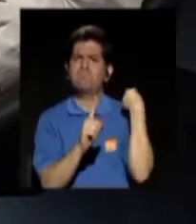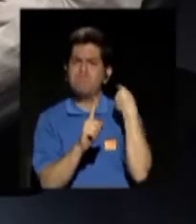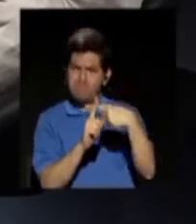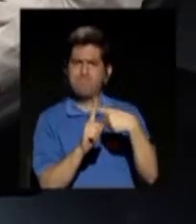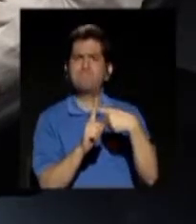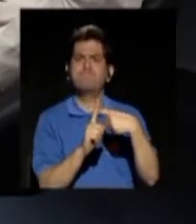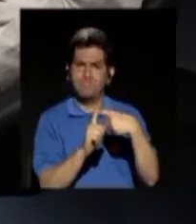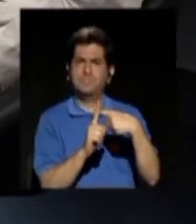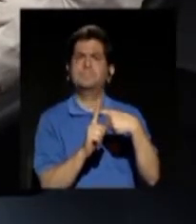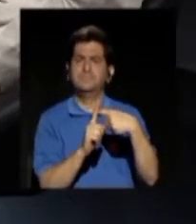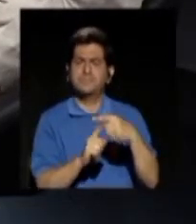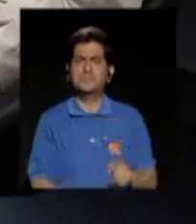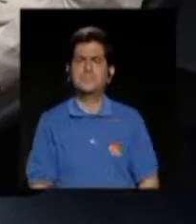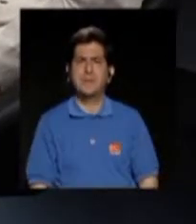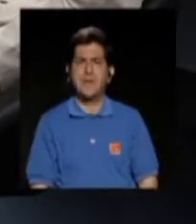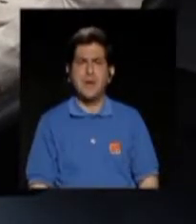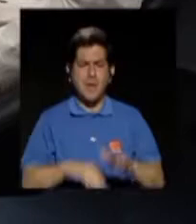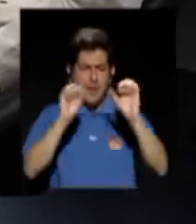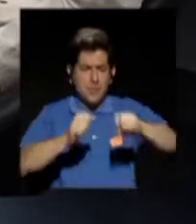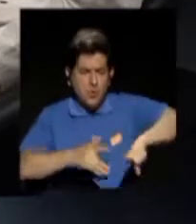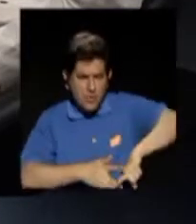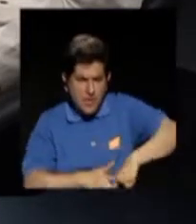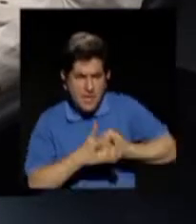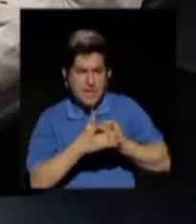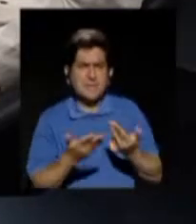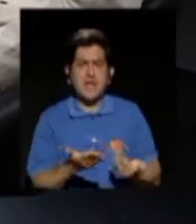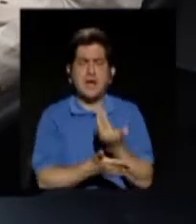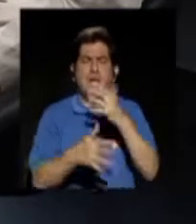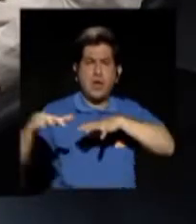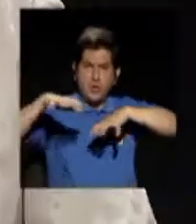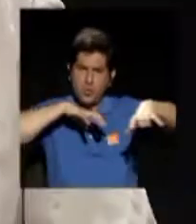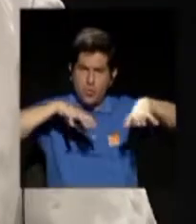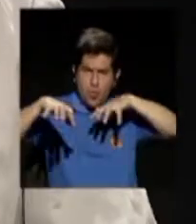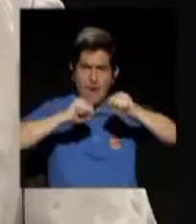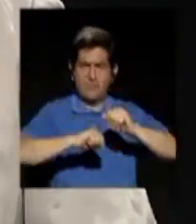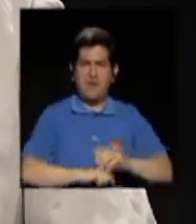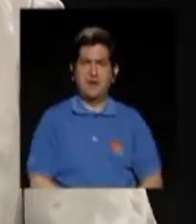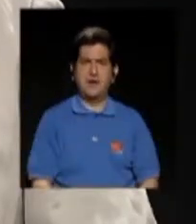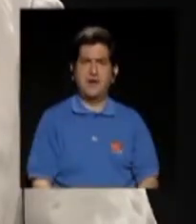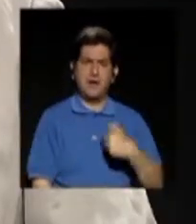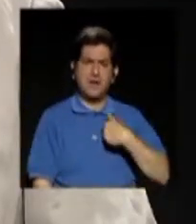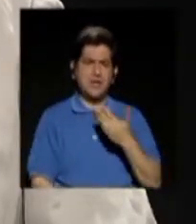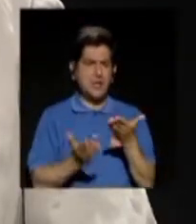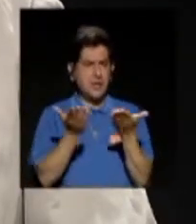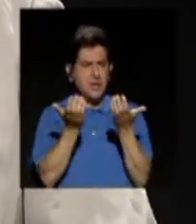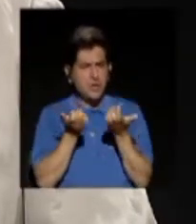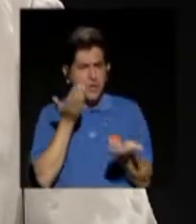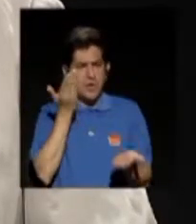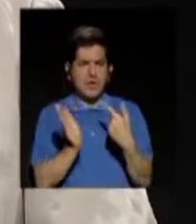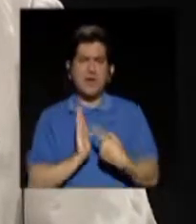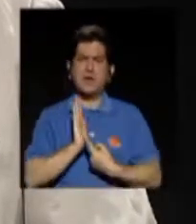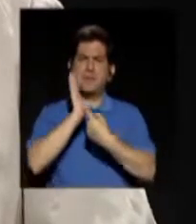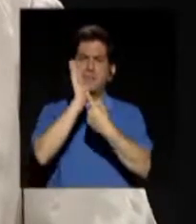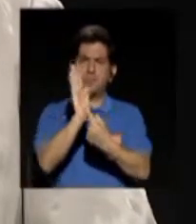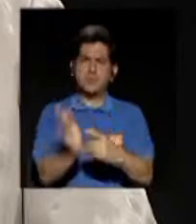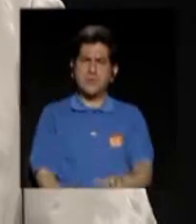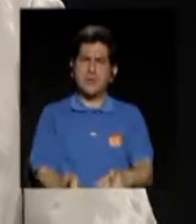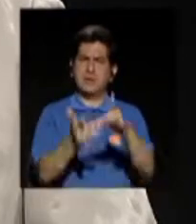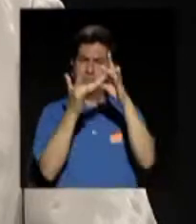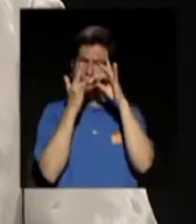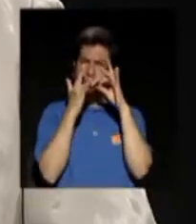para emprender nuevas actividades. Y aquí yo quisiera señalar en